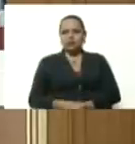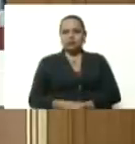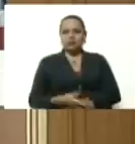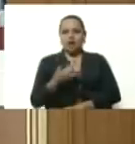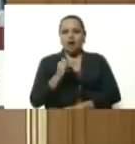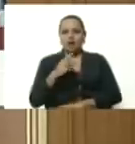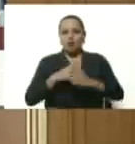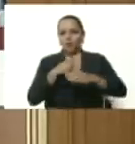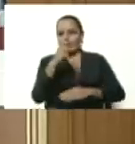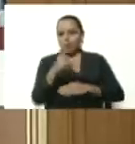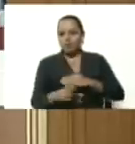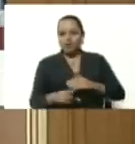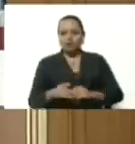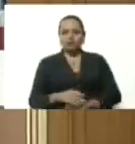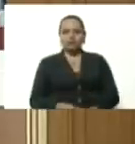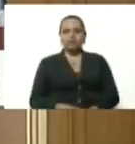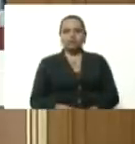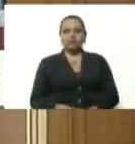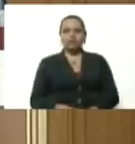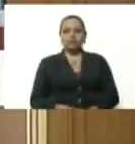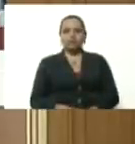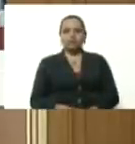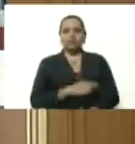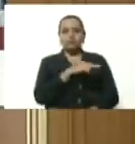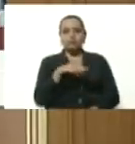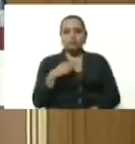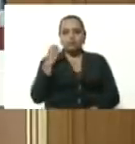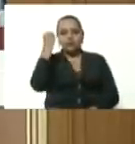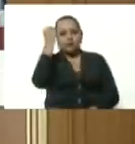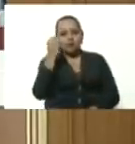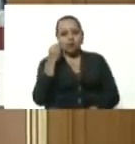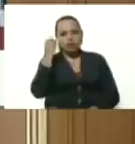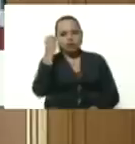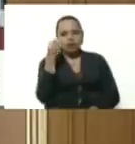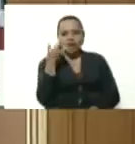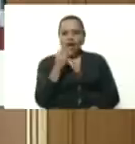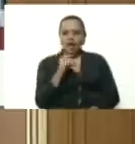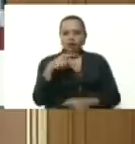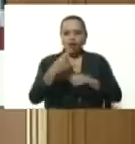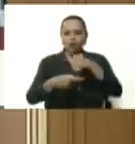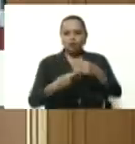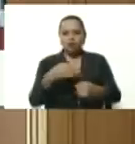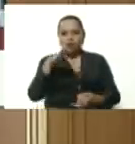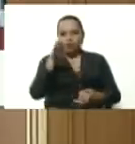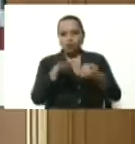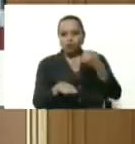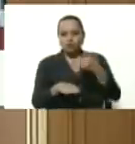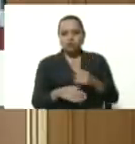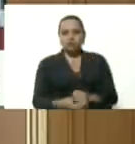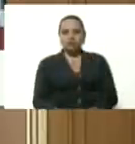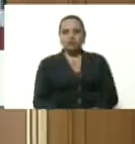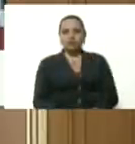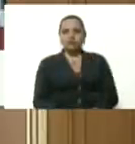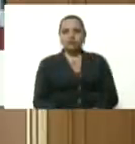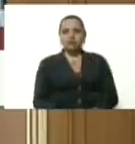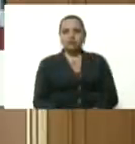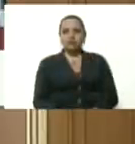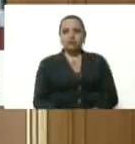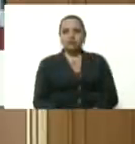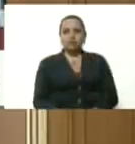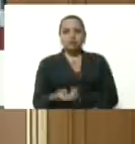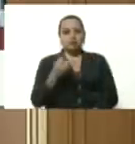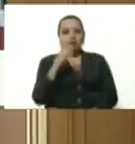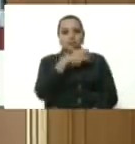un plan. Cuando uno analiza entonces todo esto que está ocurriendo en esto último, que por supuesto hizo que